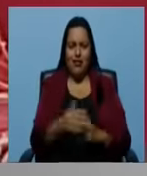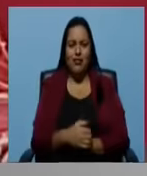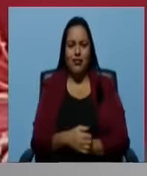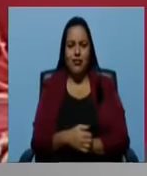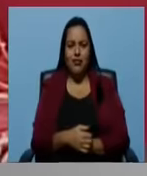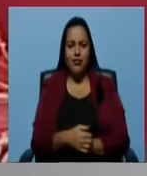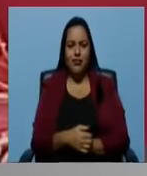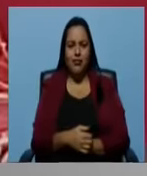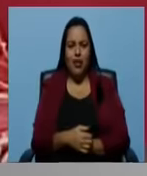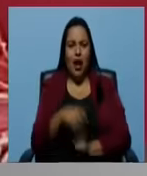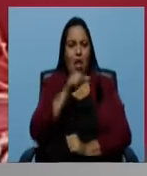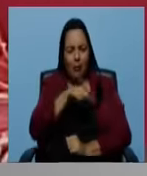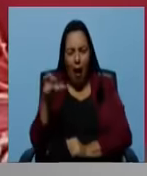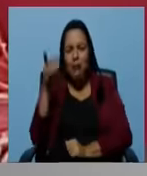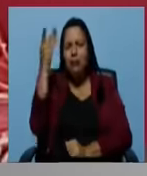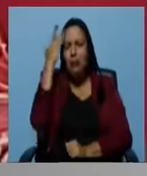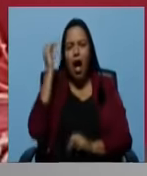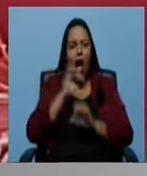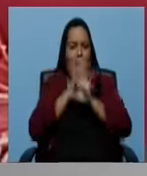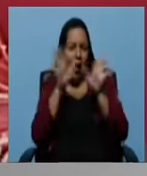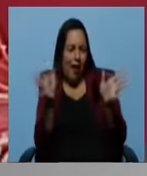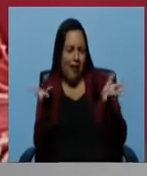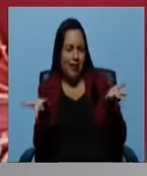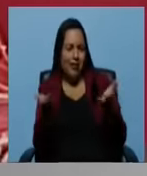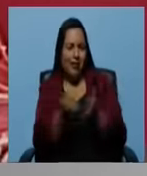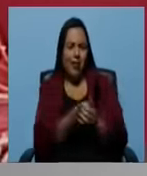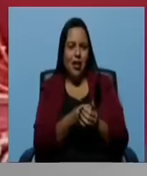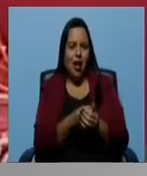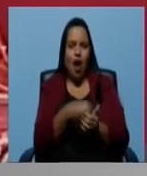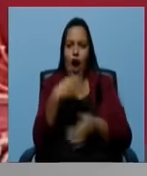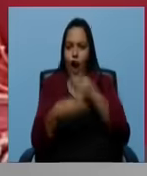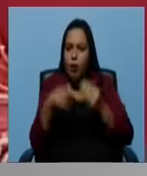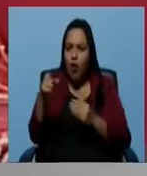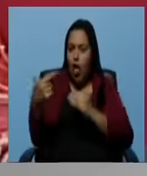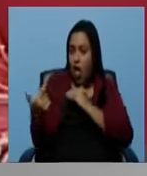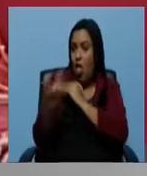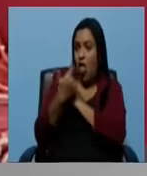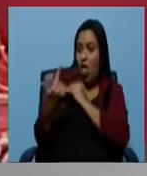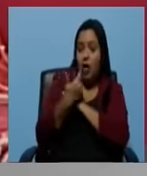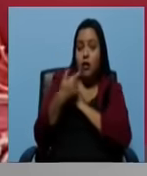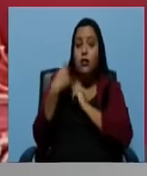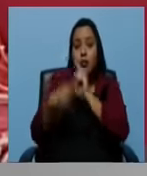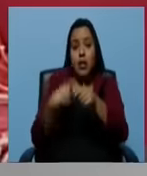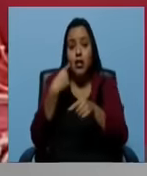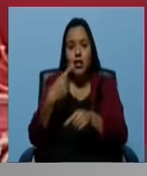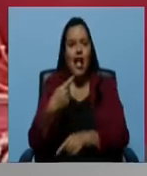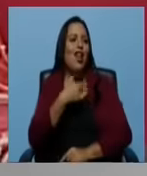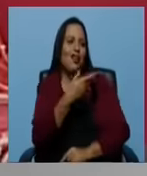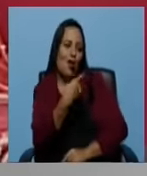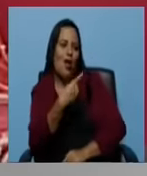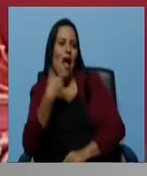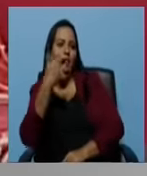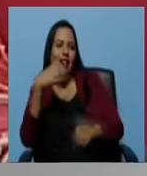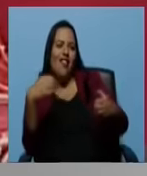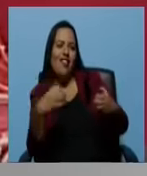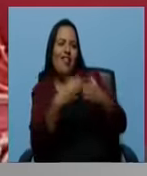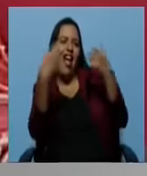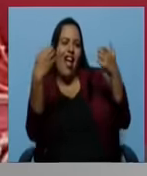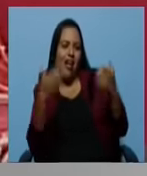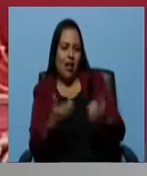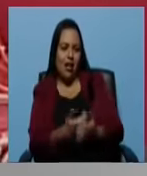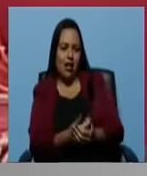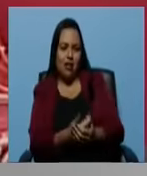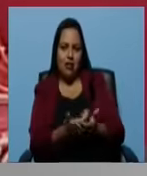Nadie puede creer eso porque ¿cómo es que tú estás siendo presionado y chantajeado? Dice, vamos a brindar con sus